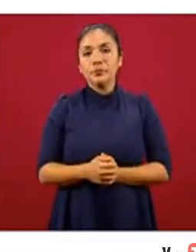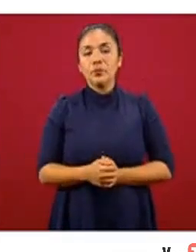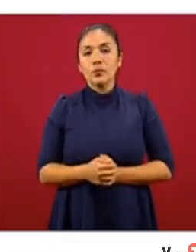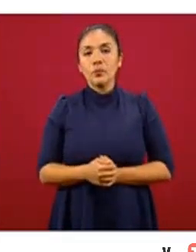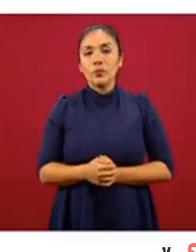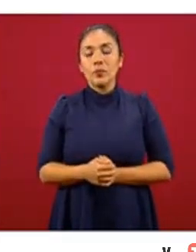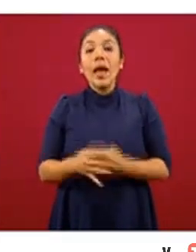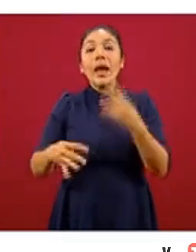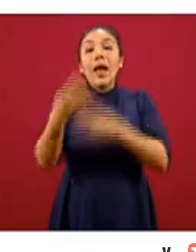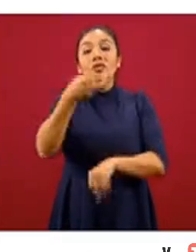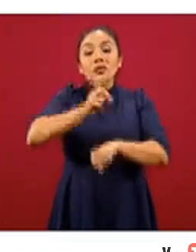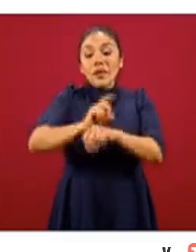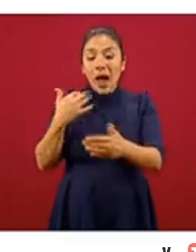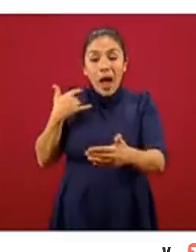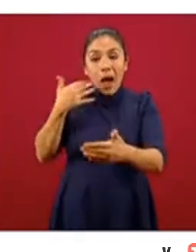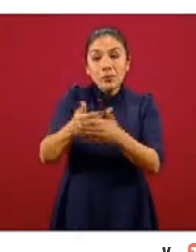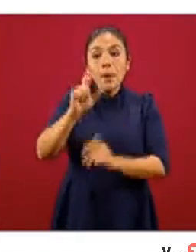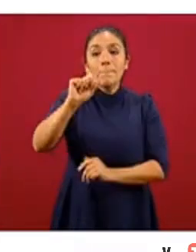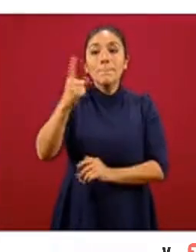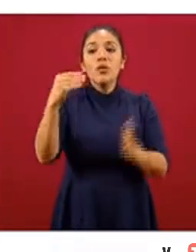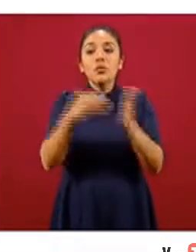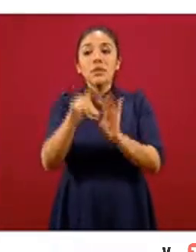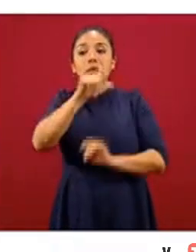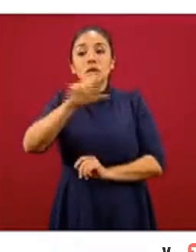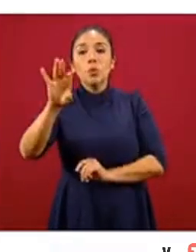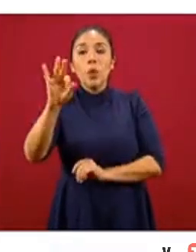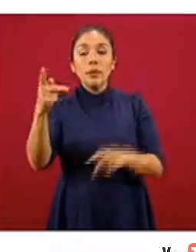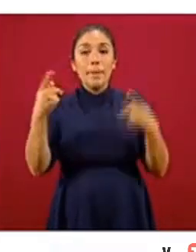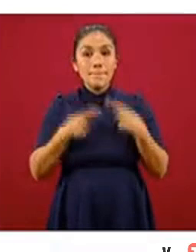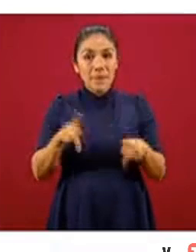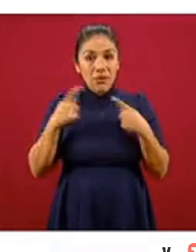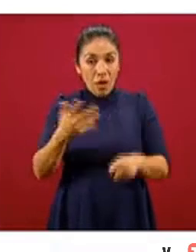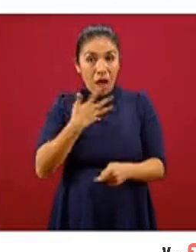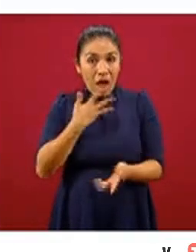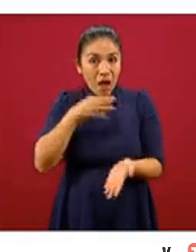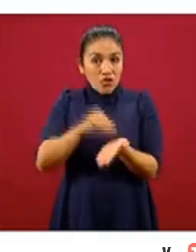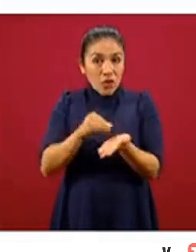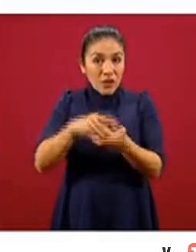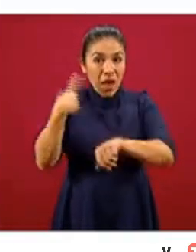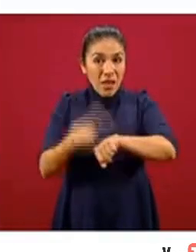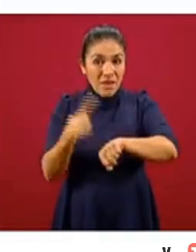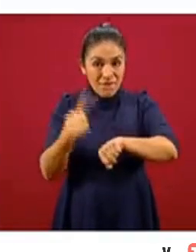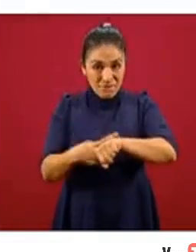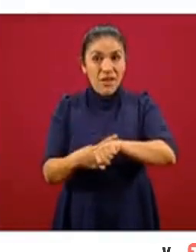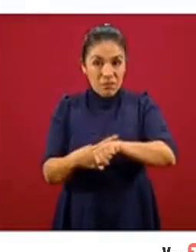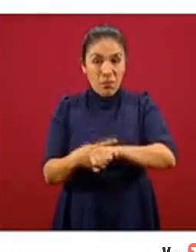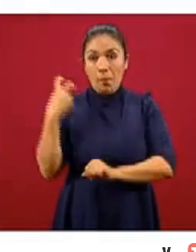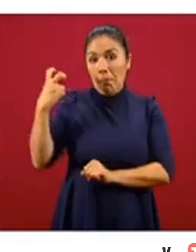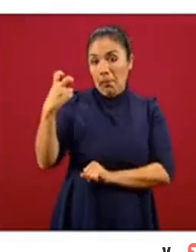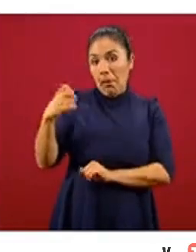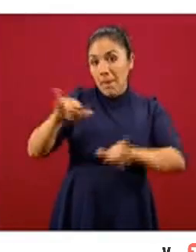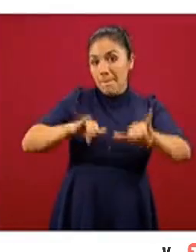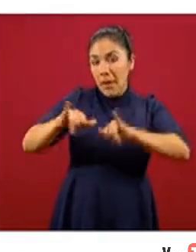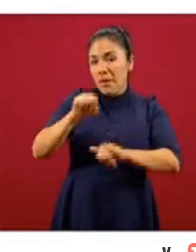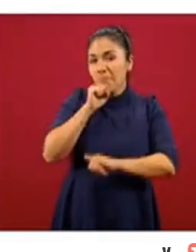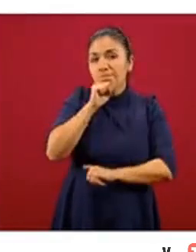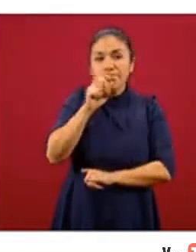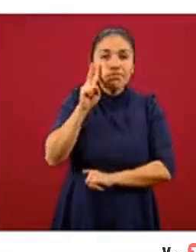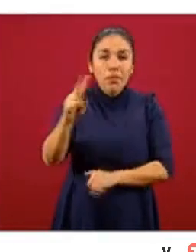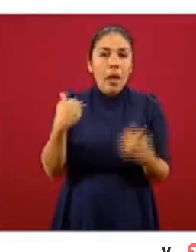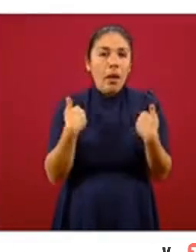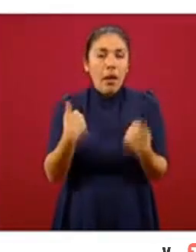los últimos 14 días, 21,740 personas que en los últimos 14 días han tenido COVID y